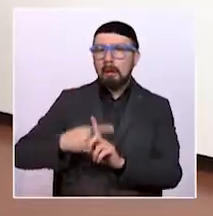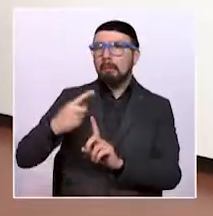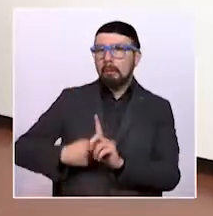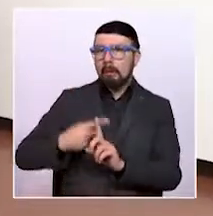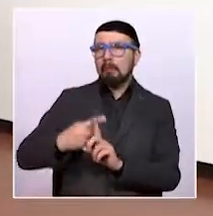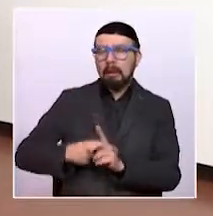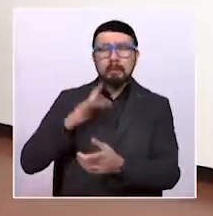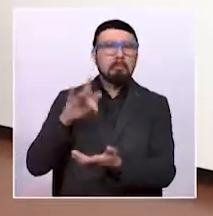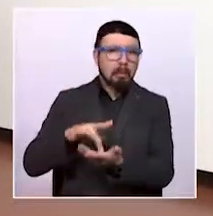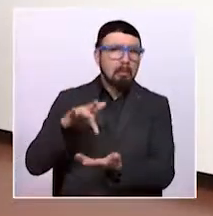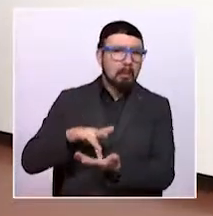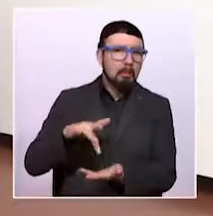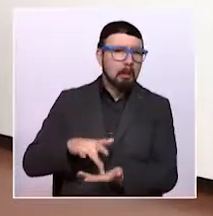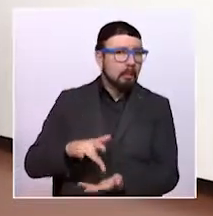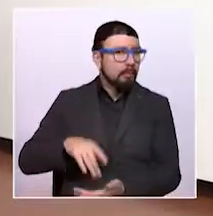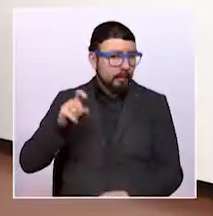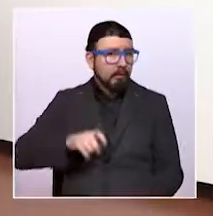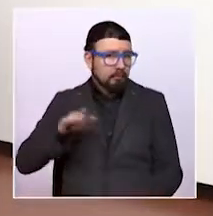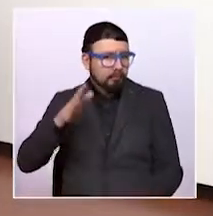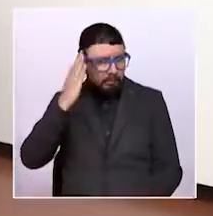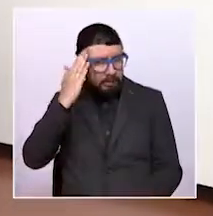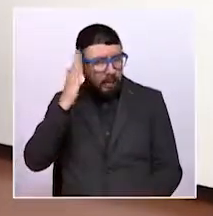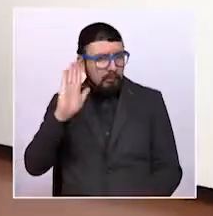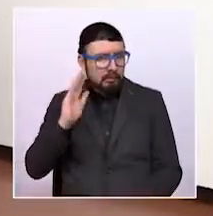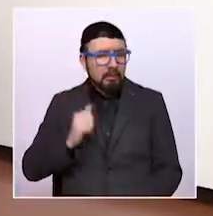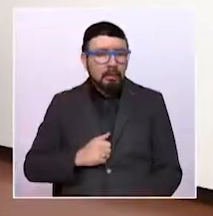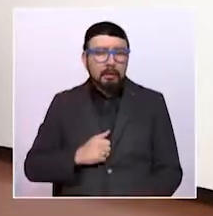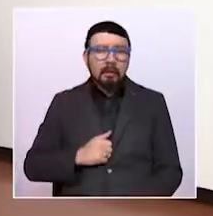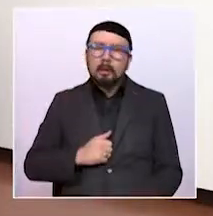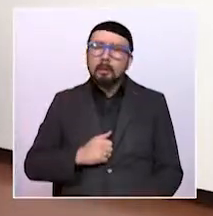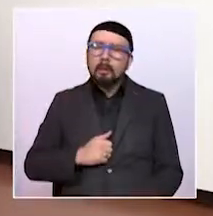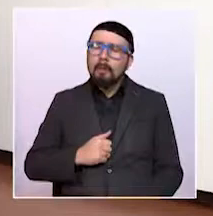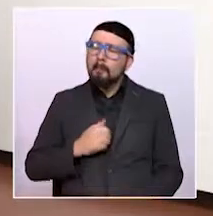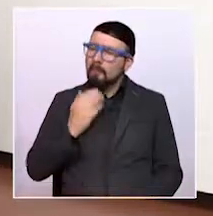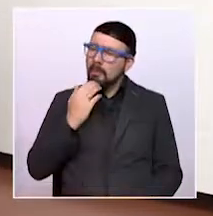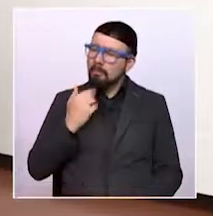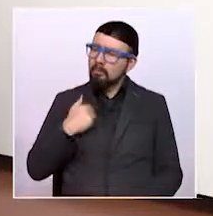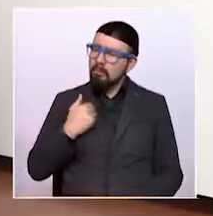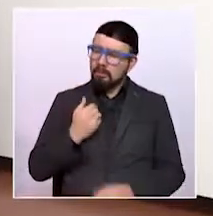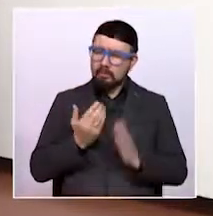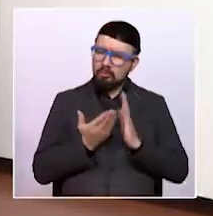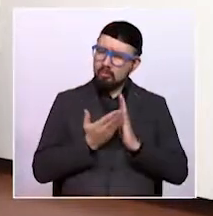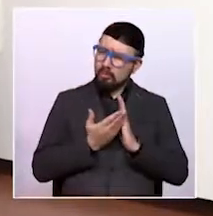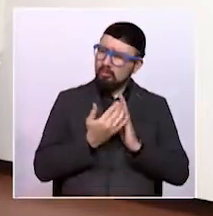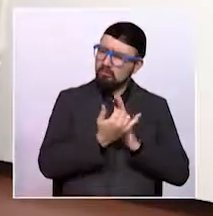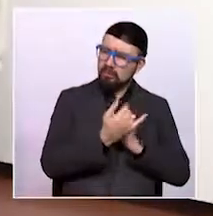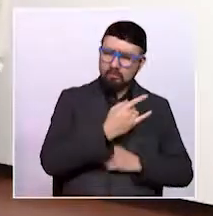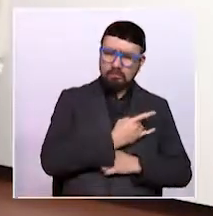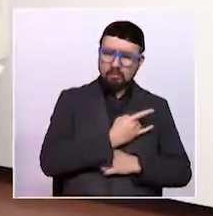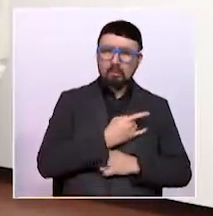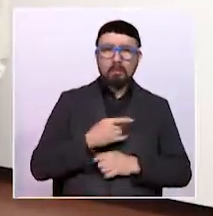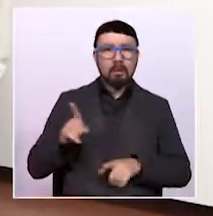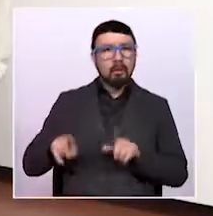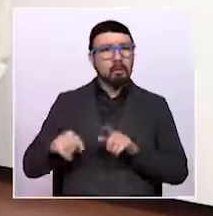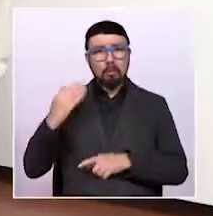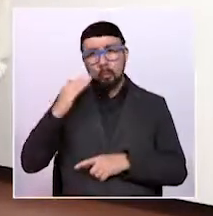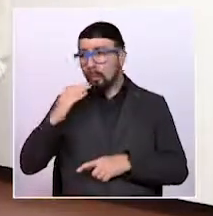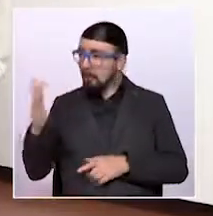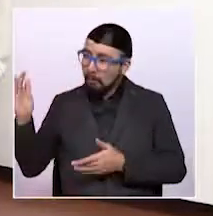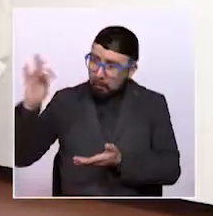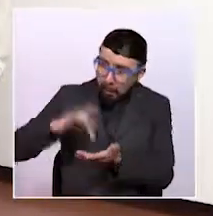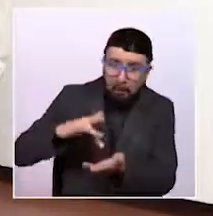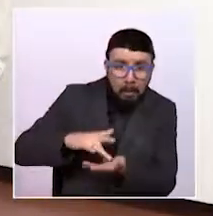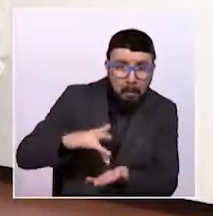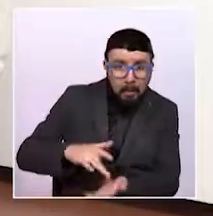pero también se ve por lo menos he notado en la práctica que muchas mujeres no llegan con esos controles completos